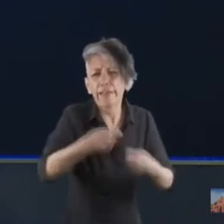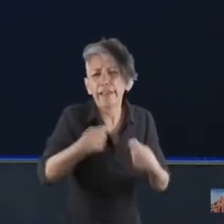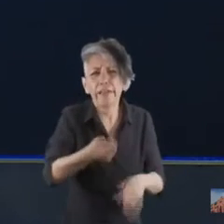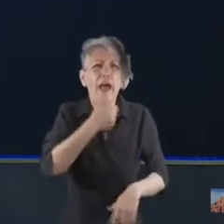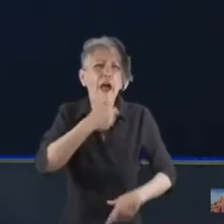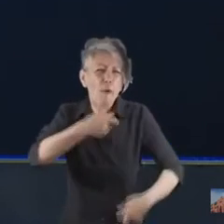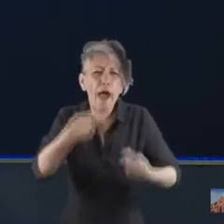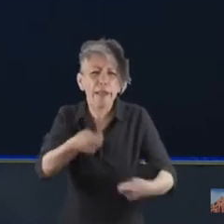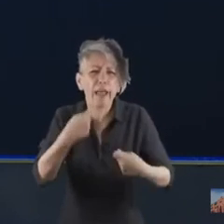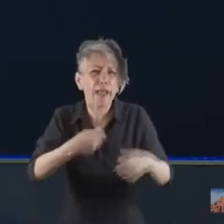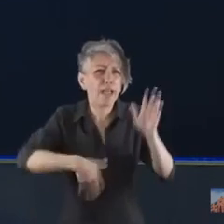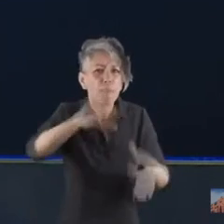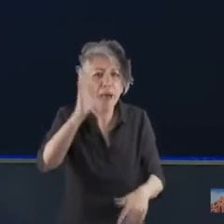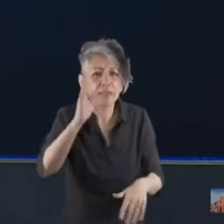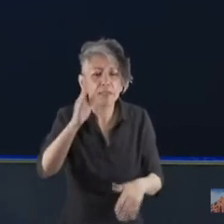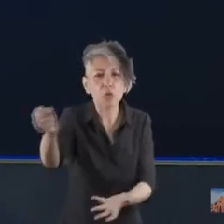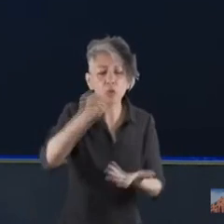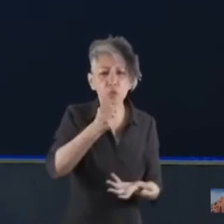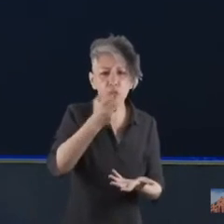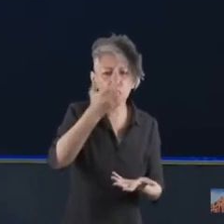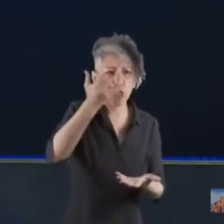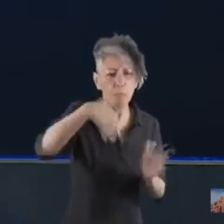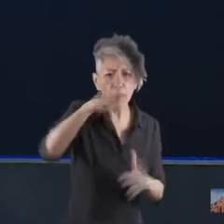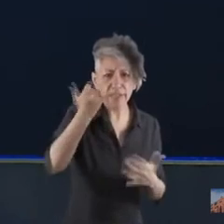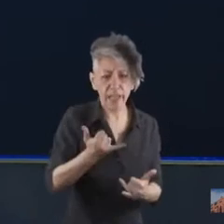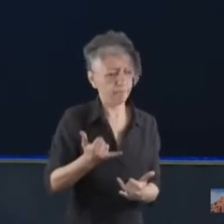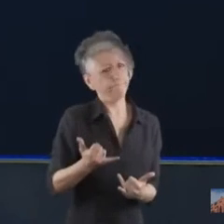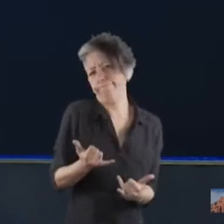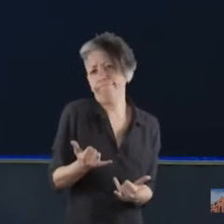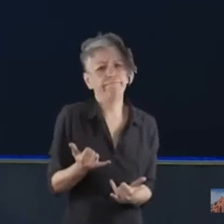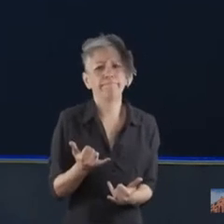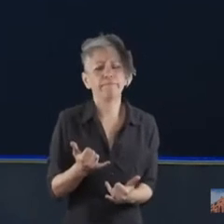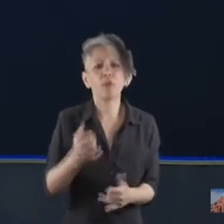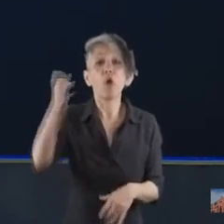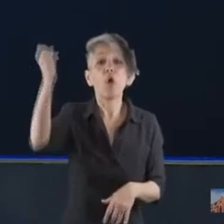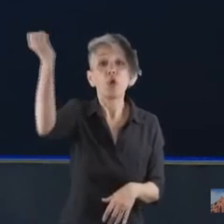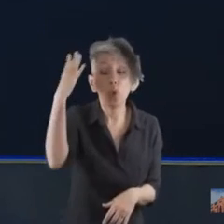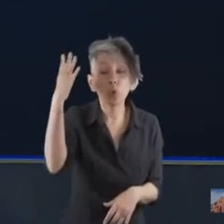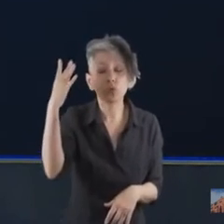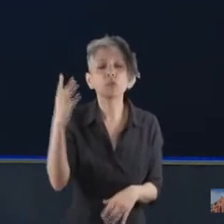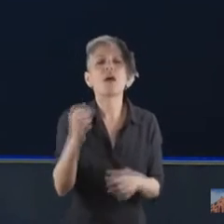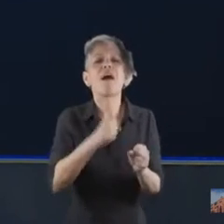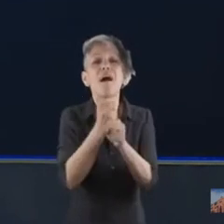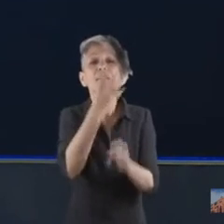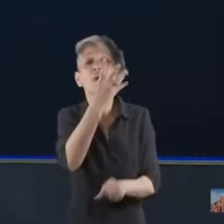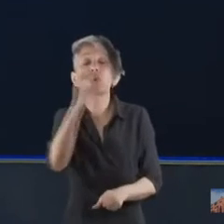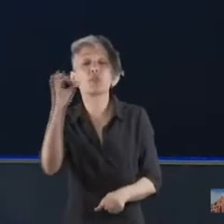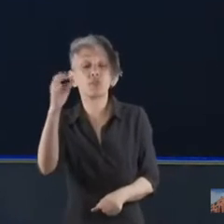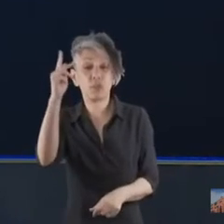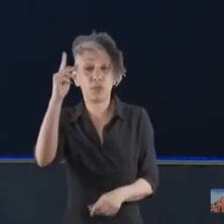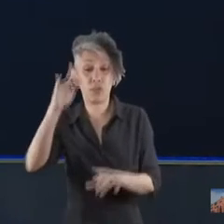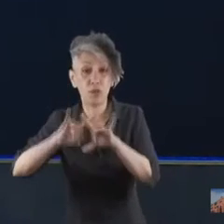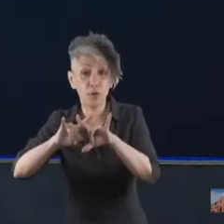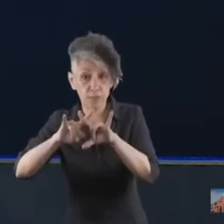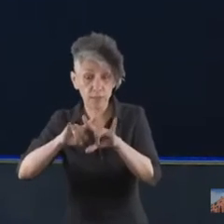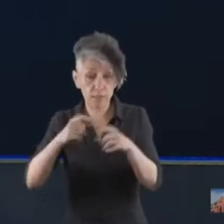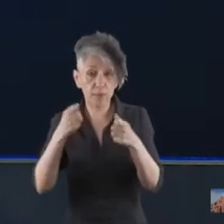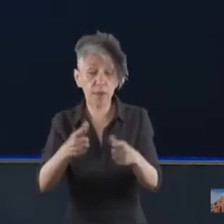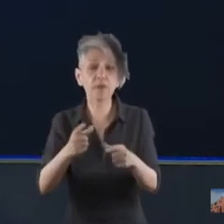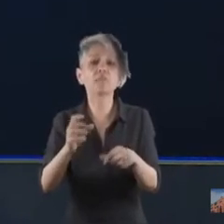subsidio recibe en luz vamos a subsidiar hasta 400 kilowats alcanzando el 80 por ciento de los usuarios